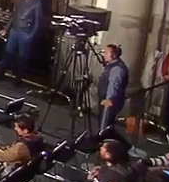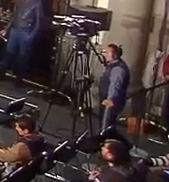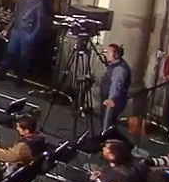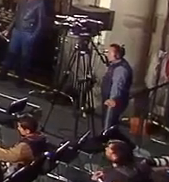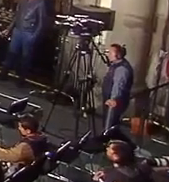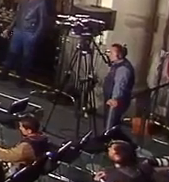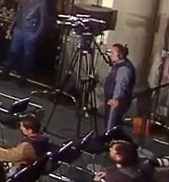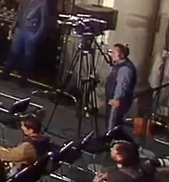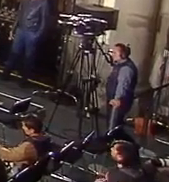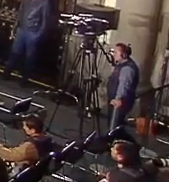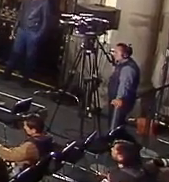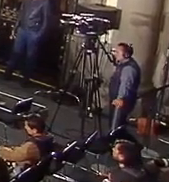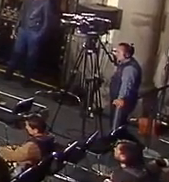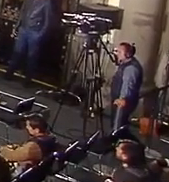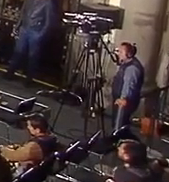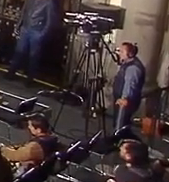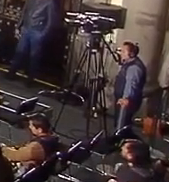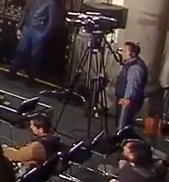Si están con